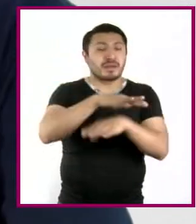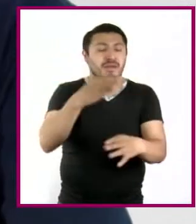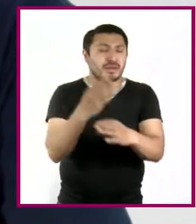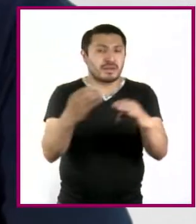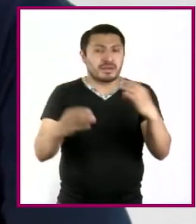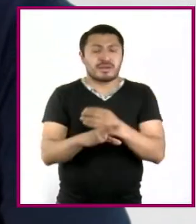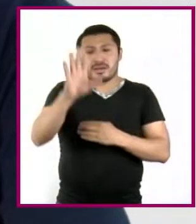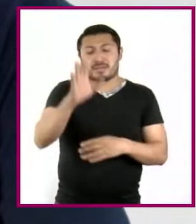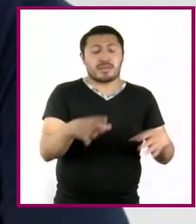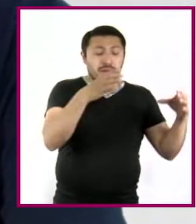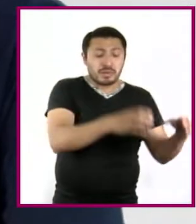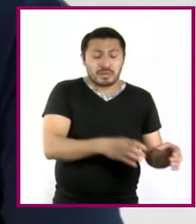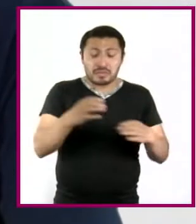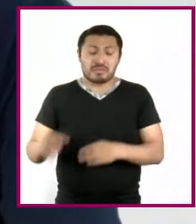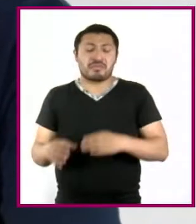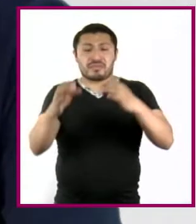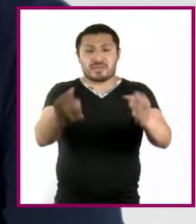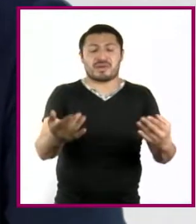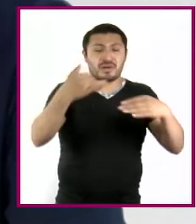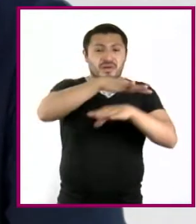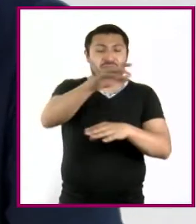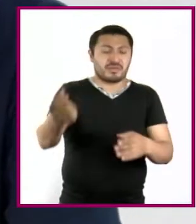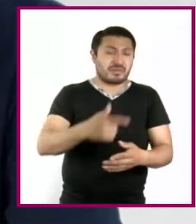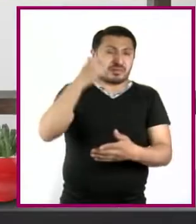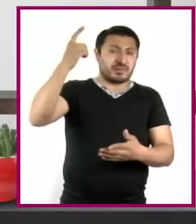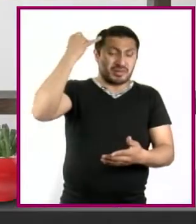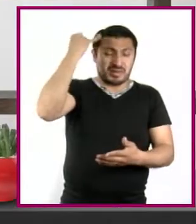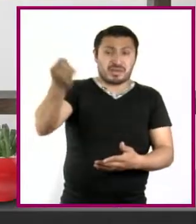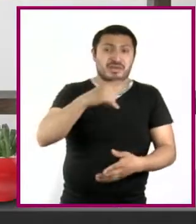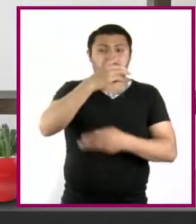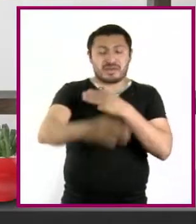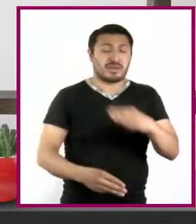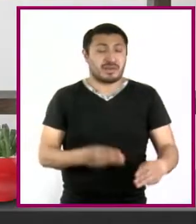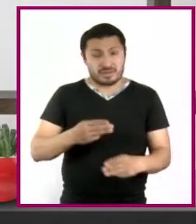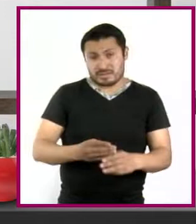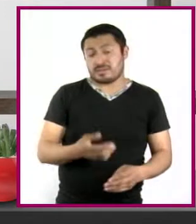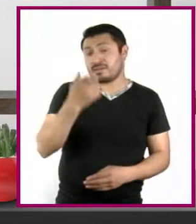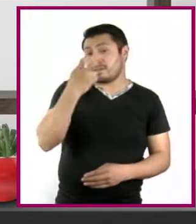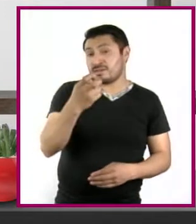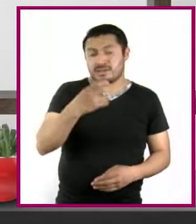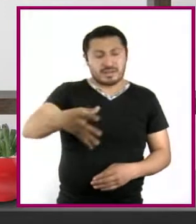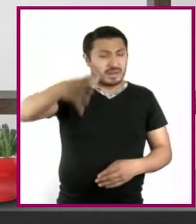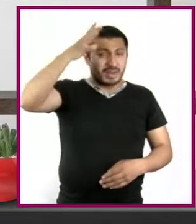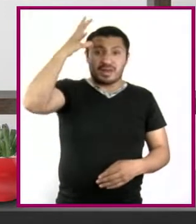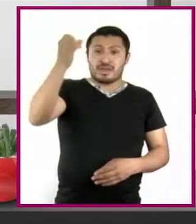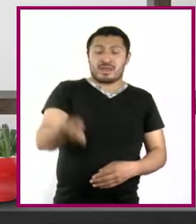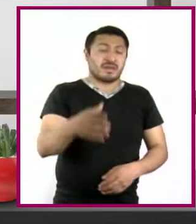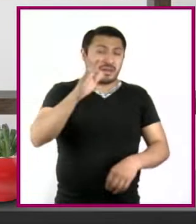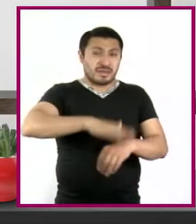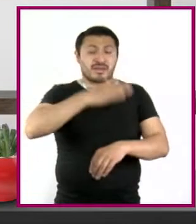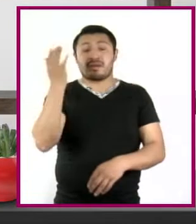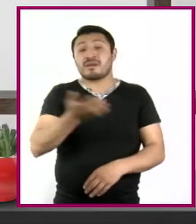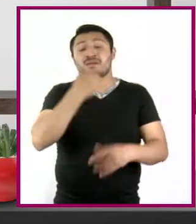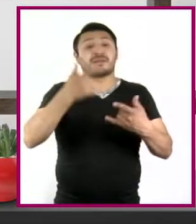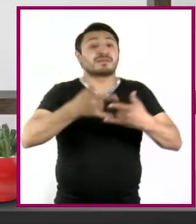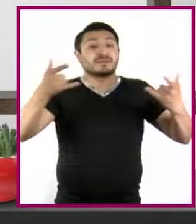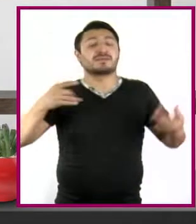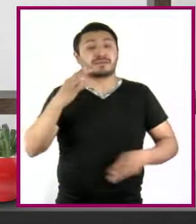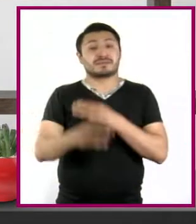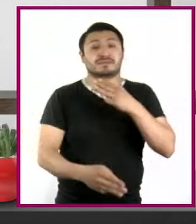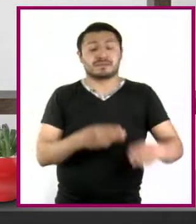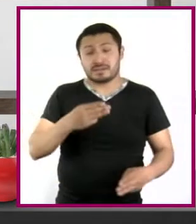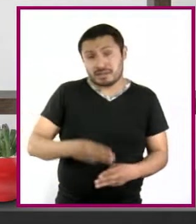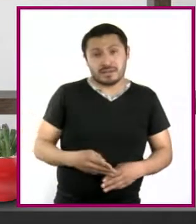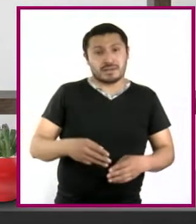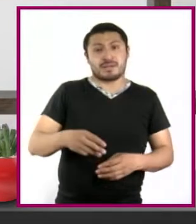meramente locales o regionales, bajo el nuevo lema de lo global. Esta es una de las conceptualizaciones más populares de la historia global.